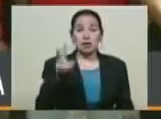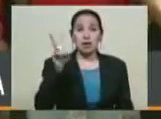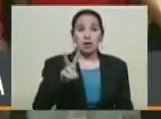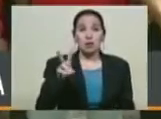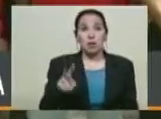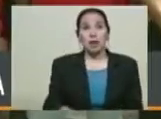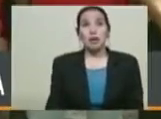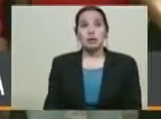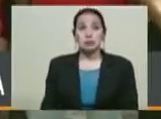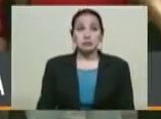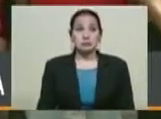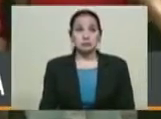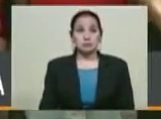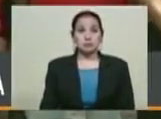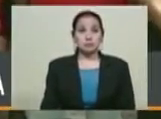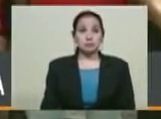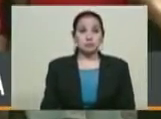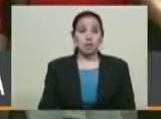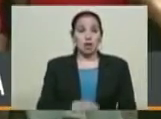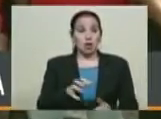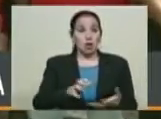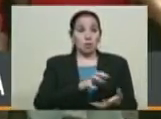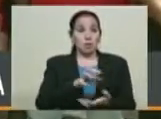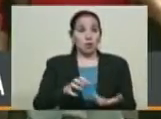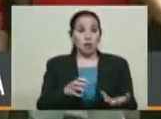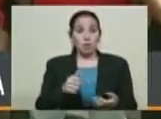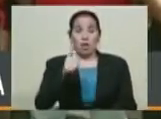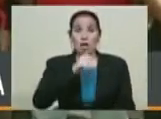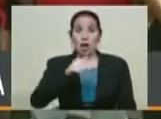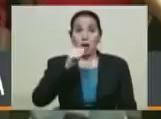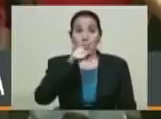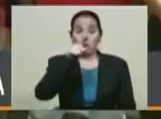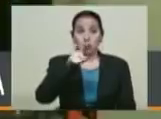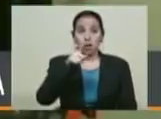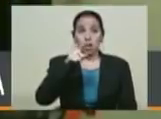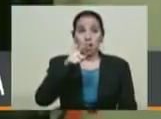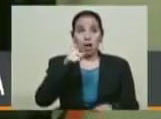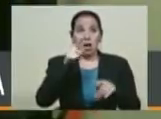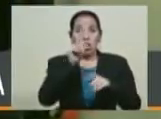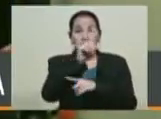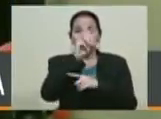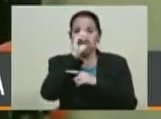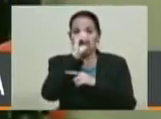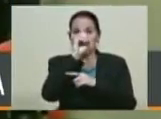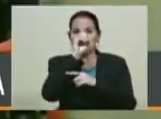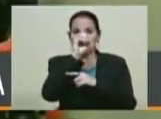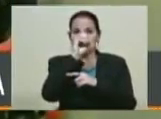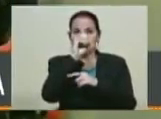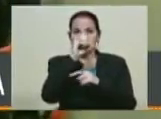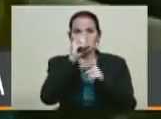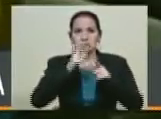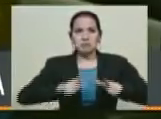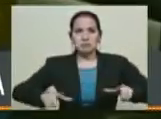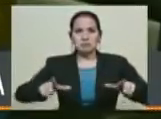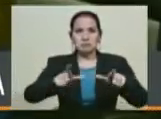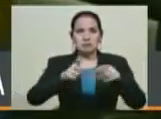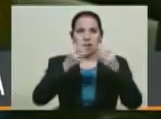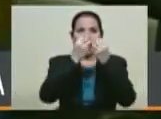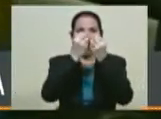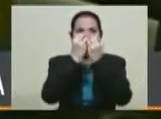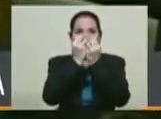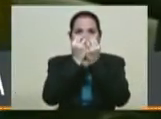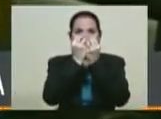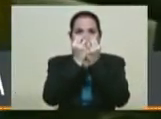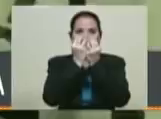aquí en el estado, el problema del agua. No solamente usted ha aportado los 10 pozos, sino que ahora tenemos 10 plantas